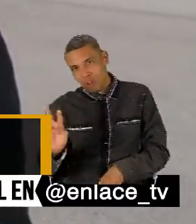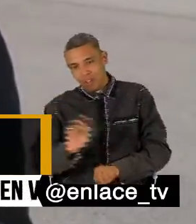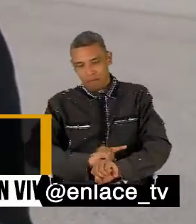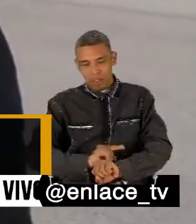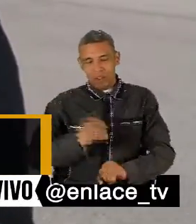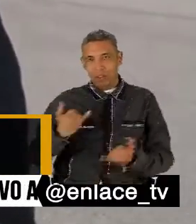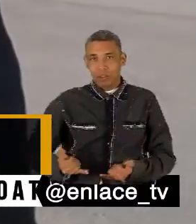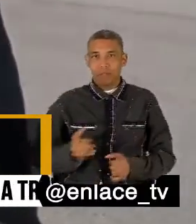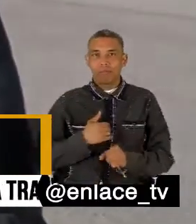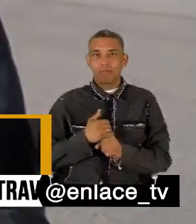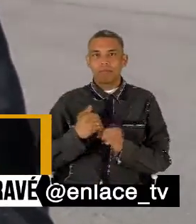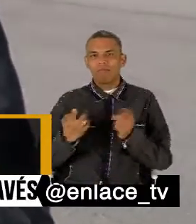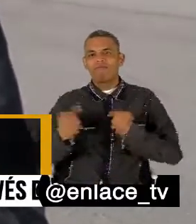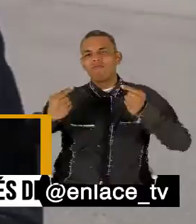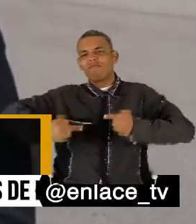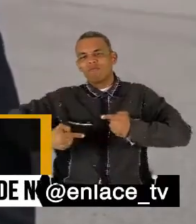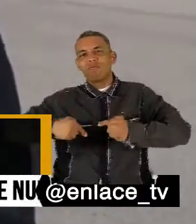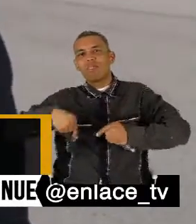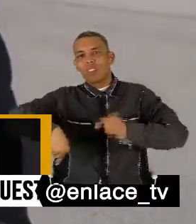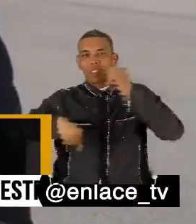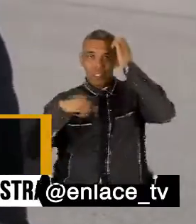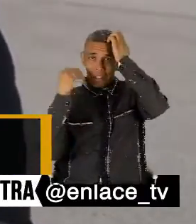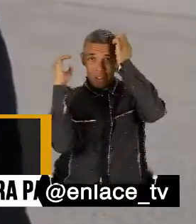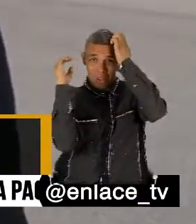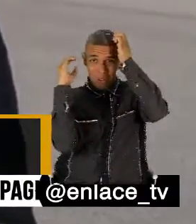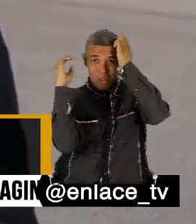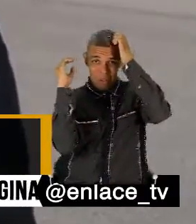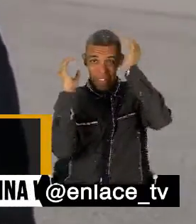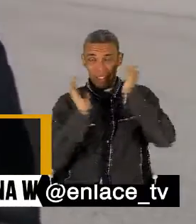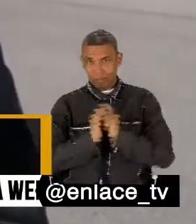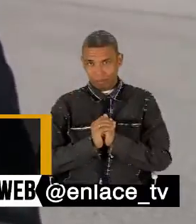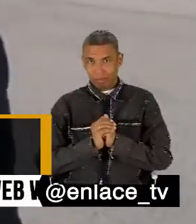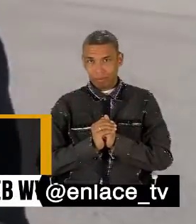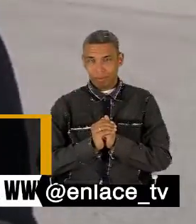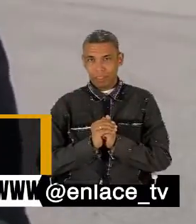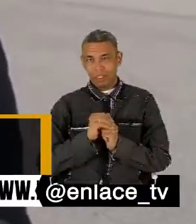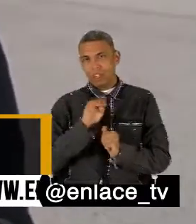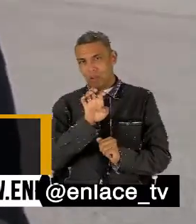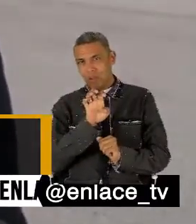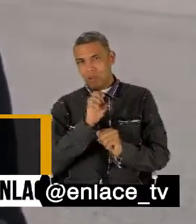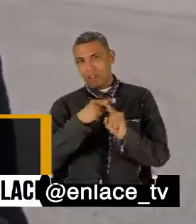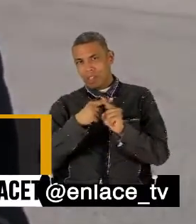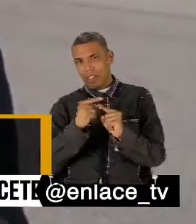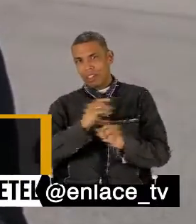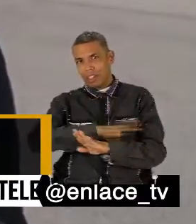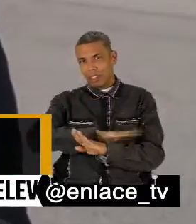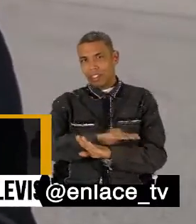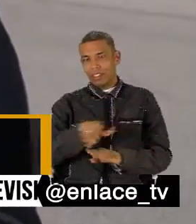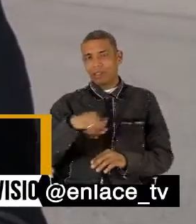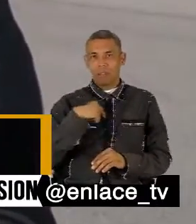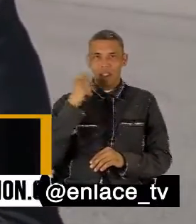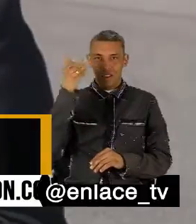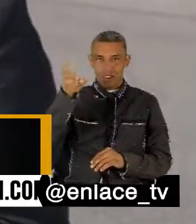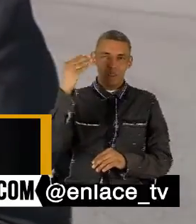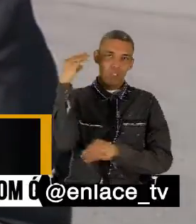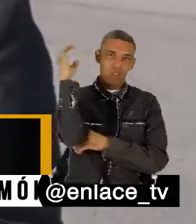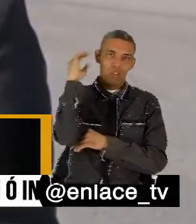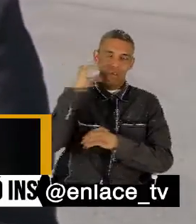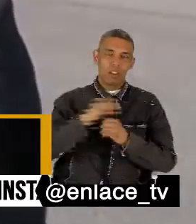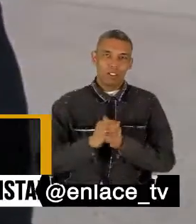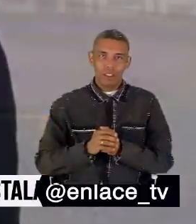las 7:30 de la noche o de la tarde aquí en Los Ángeles, 9:30 hora en nuestro país. Janet, usted con el desarrollo